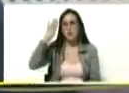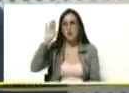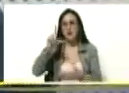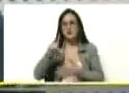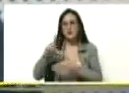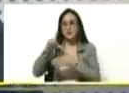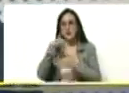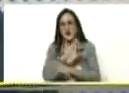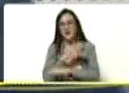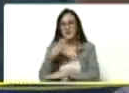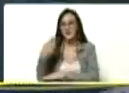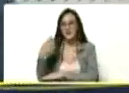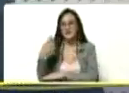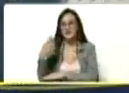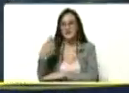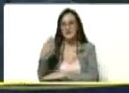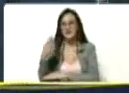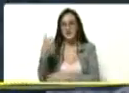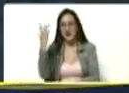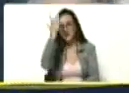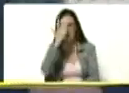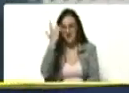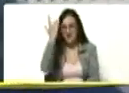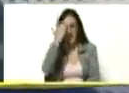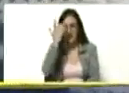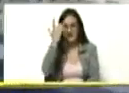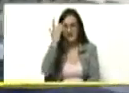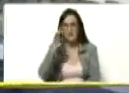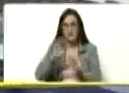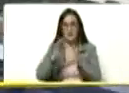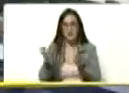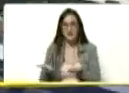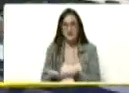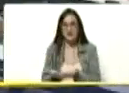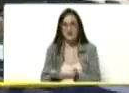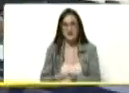latinoamericana, caribeña, africana, mundial.